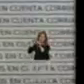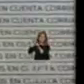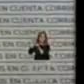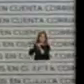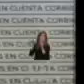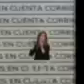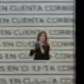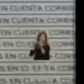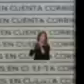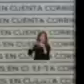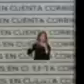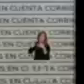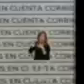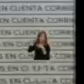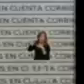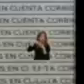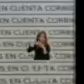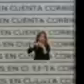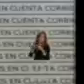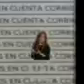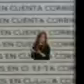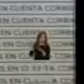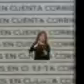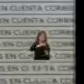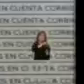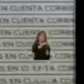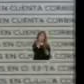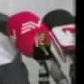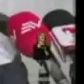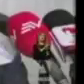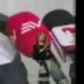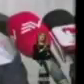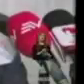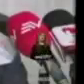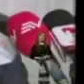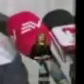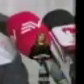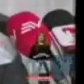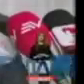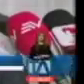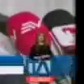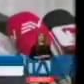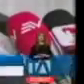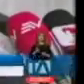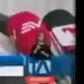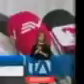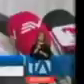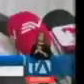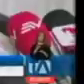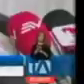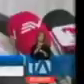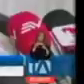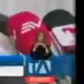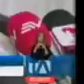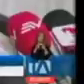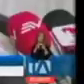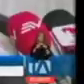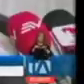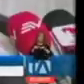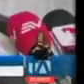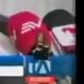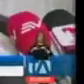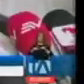de $1,000,000 que entregó la compañía Inmobiliar hace 2 semanas. Sin duda es un buen trabajo que lo ha ejecutado también la